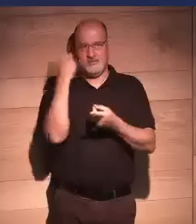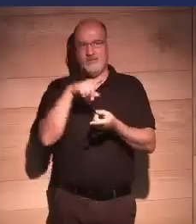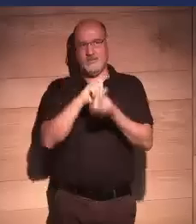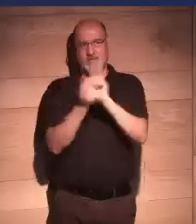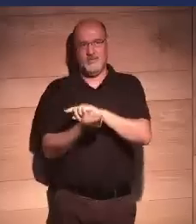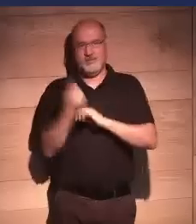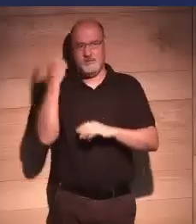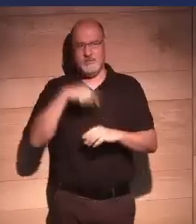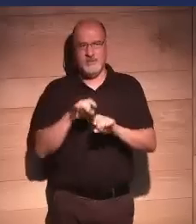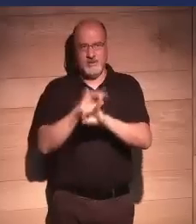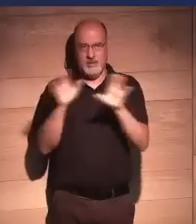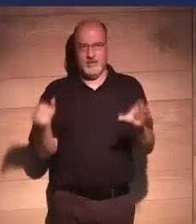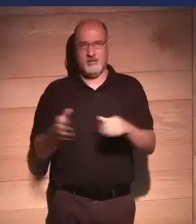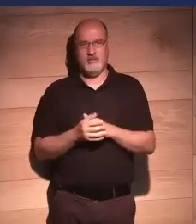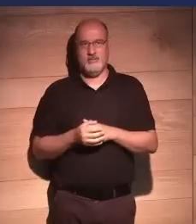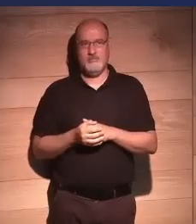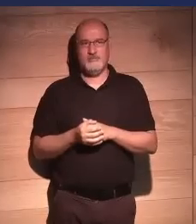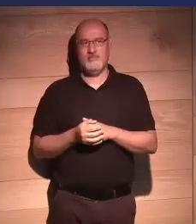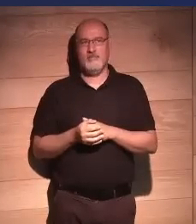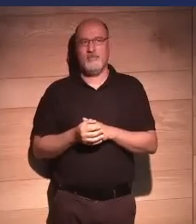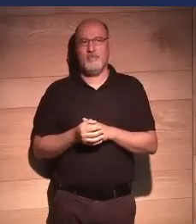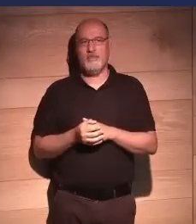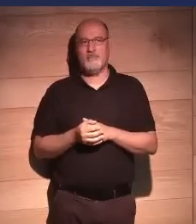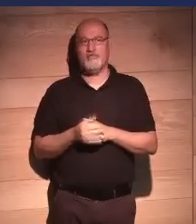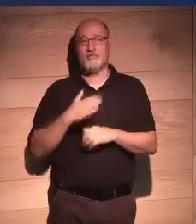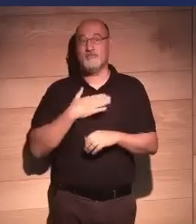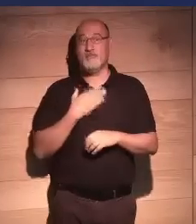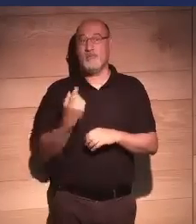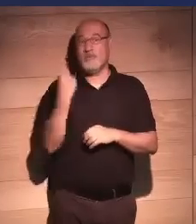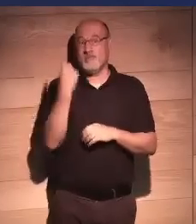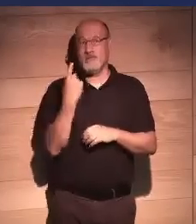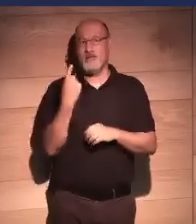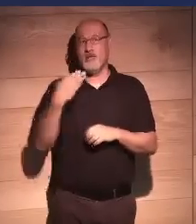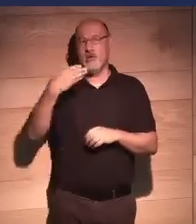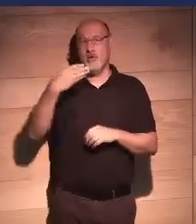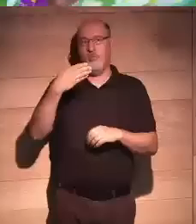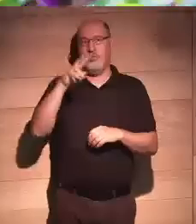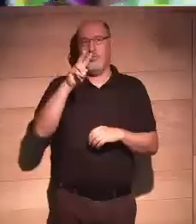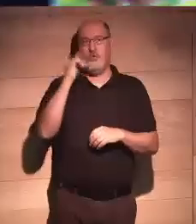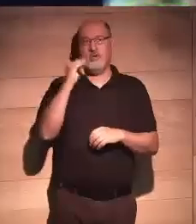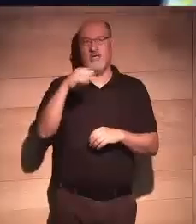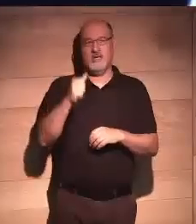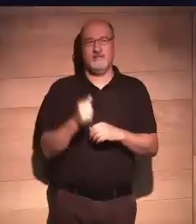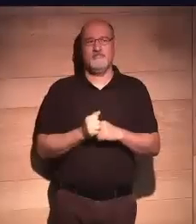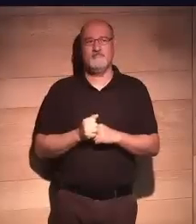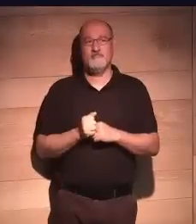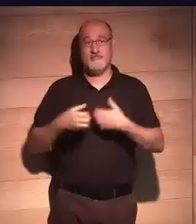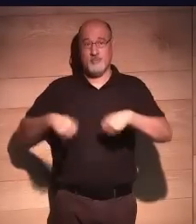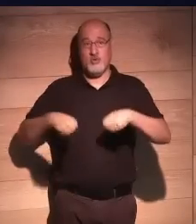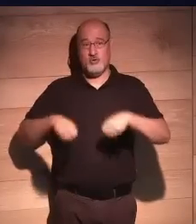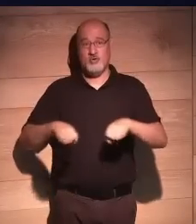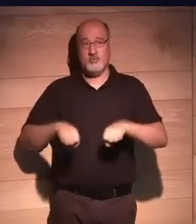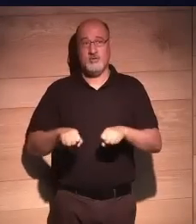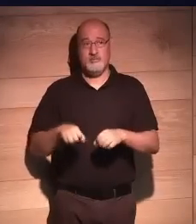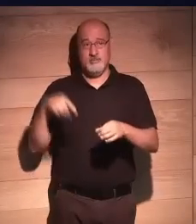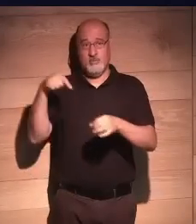claro. Y se barre. Creo que es la primera vez que No, tengo esta una es la bujía en la usada, esta es mano. la nueva. Ah, gran momento este.